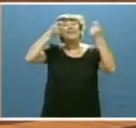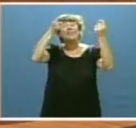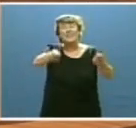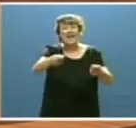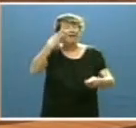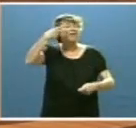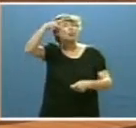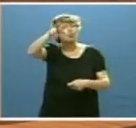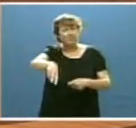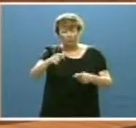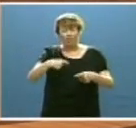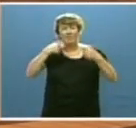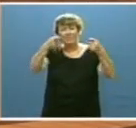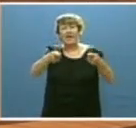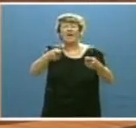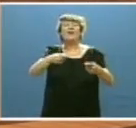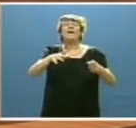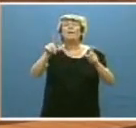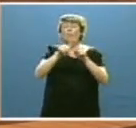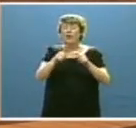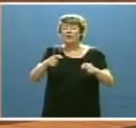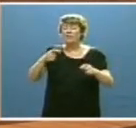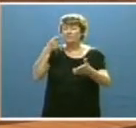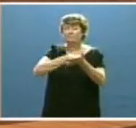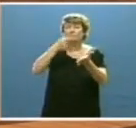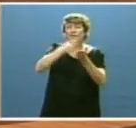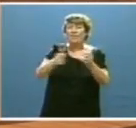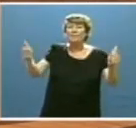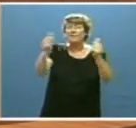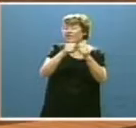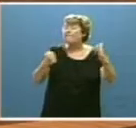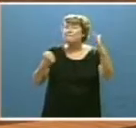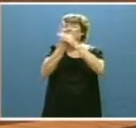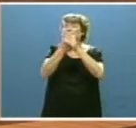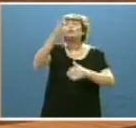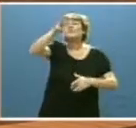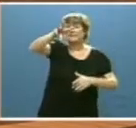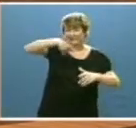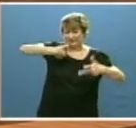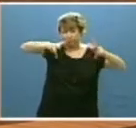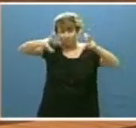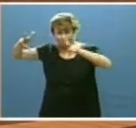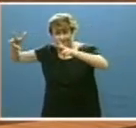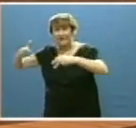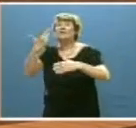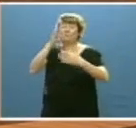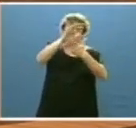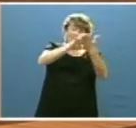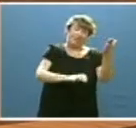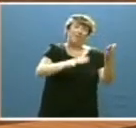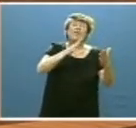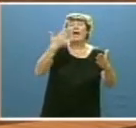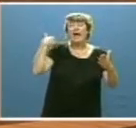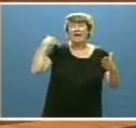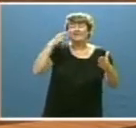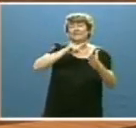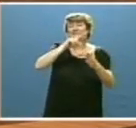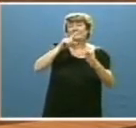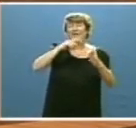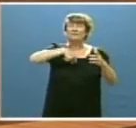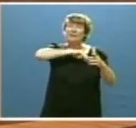el reconocimiento y concesión de las prestaciones de dependencia en un plazo máximo de tres meses reduciendo con ello a la mitad del plazo fijado por la legislación